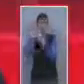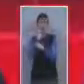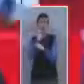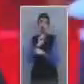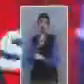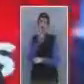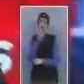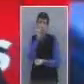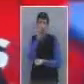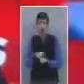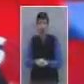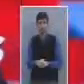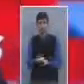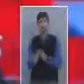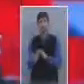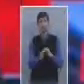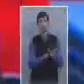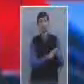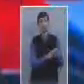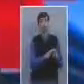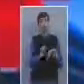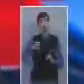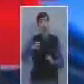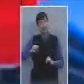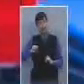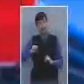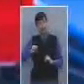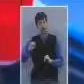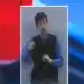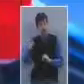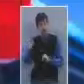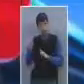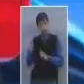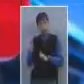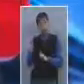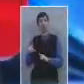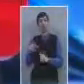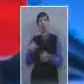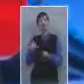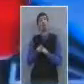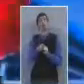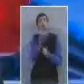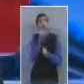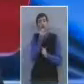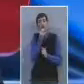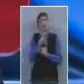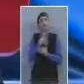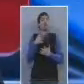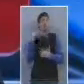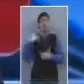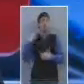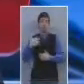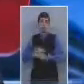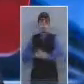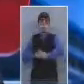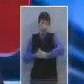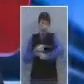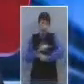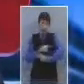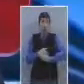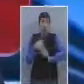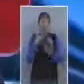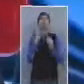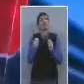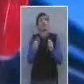La leche materna es el alimento más completo para una guagua durante los primeros meses de vida. Pero, ¿qué hacer cuando una madre no tiene para amamantar a su